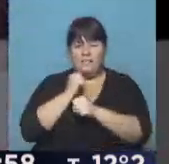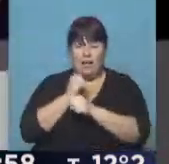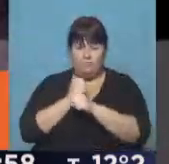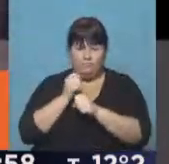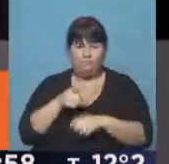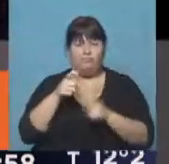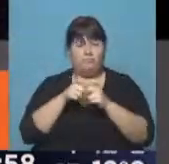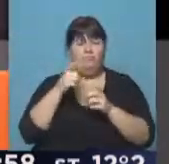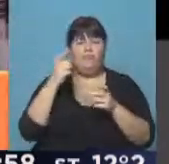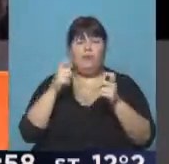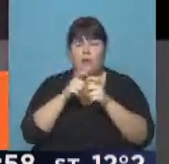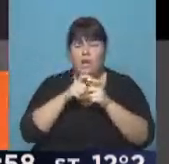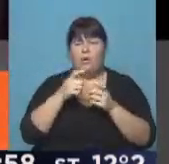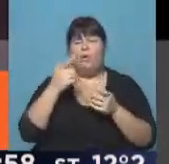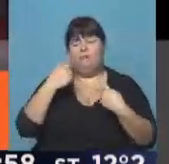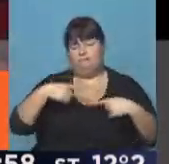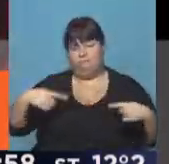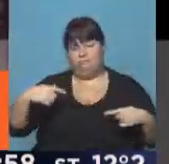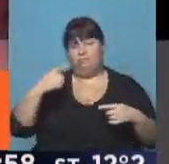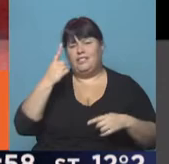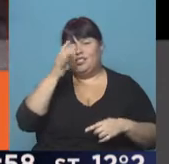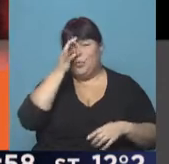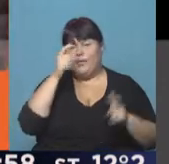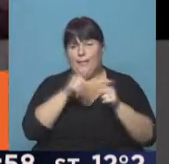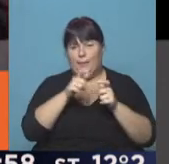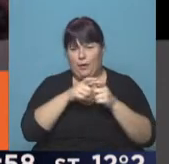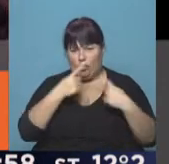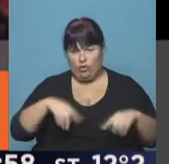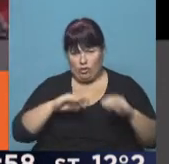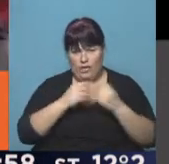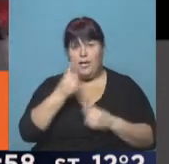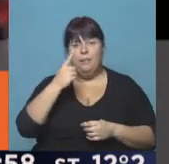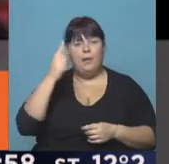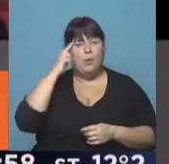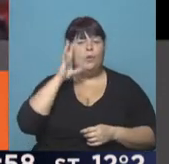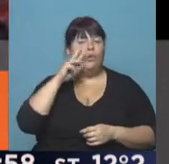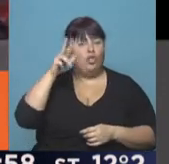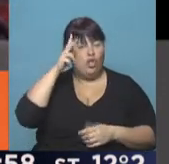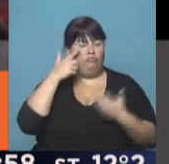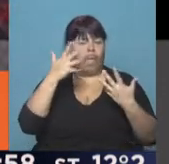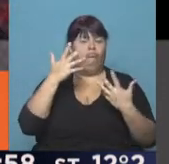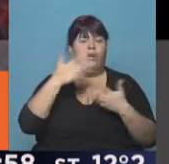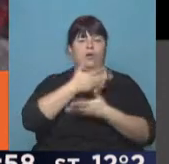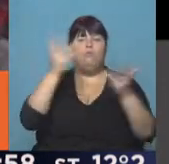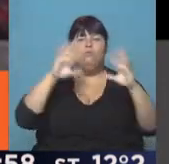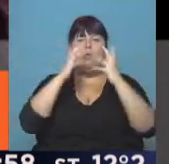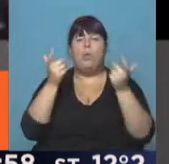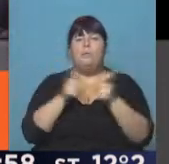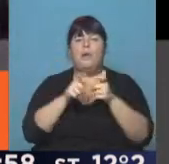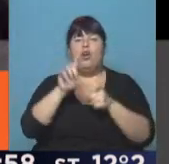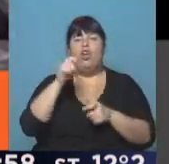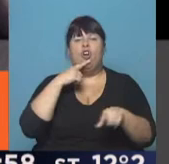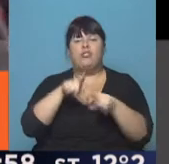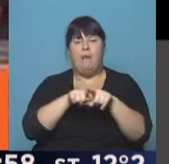llegó a coprotagonizar 120 películas en 1958 se hizo conocida para el mundo con la película los